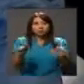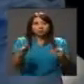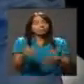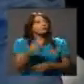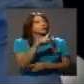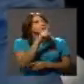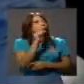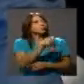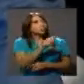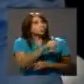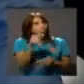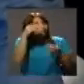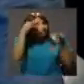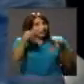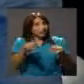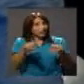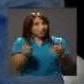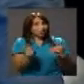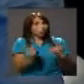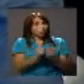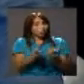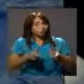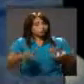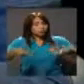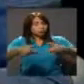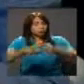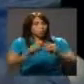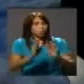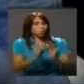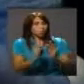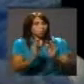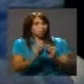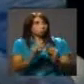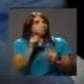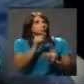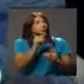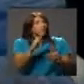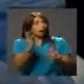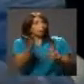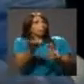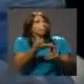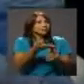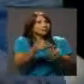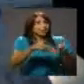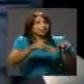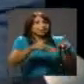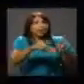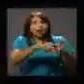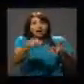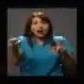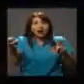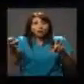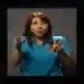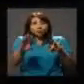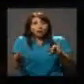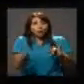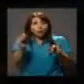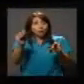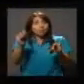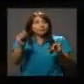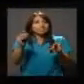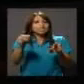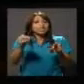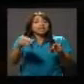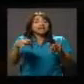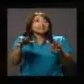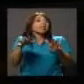congreso de educadores va a convencer a los muchachos que están en las calles de que deben quedarse más años en la